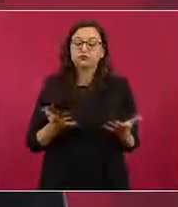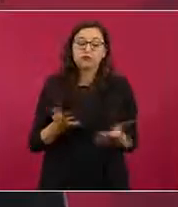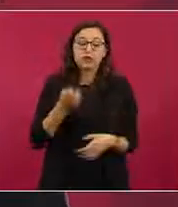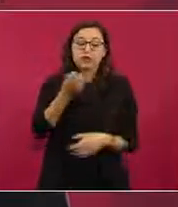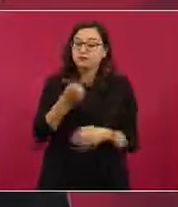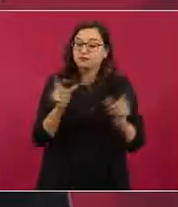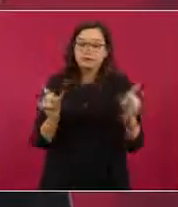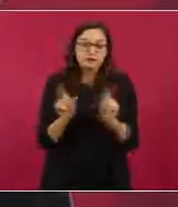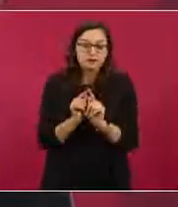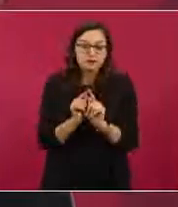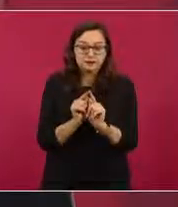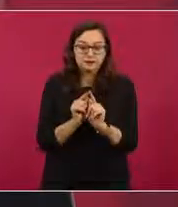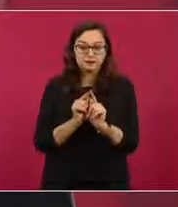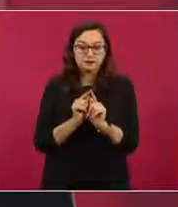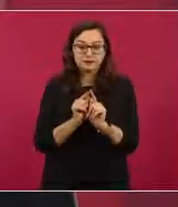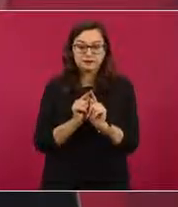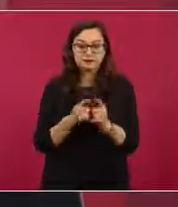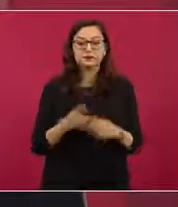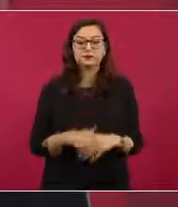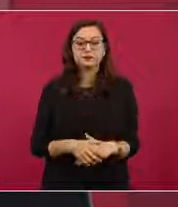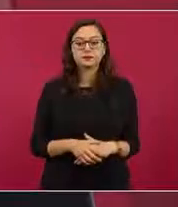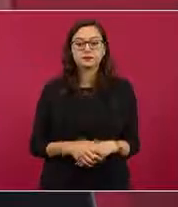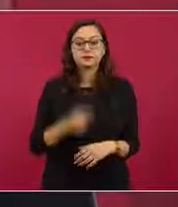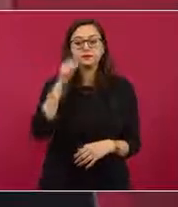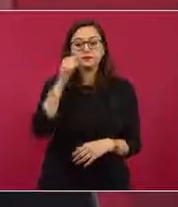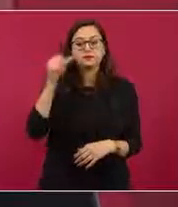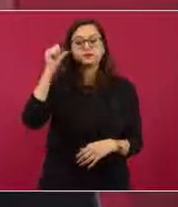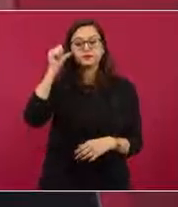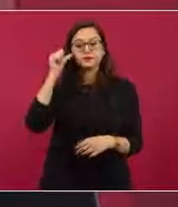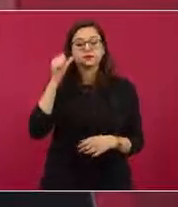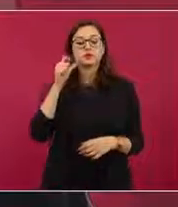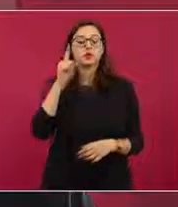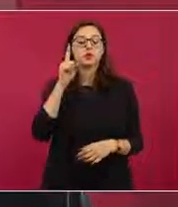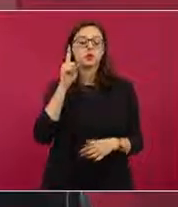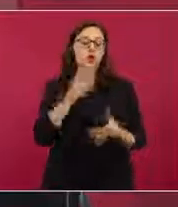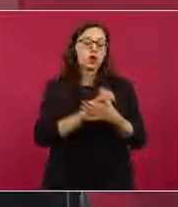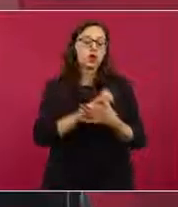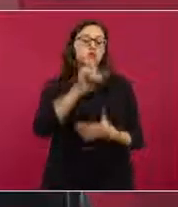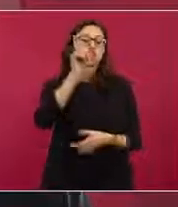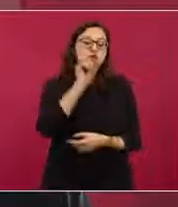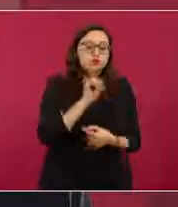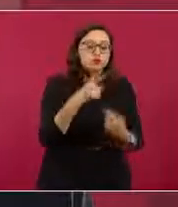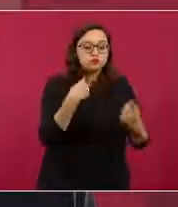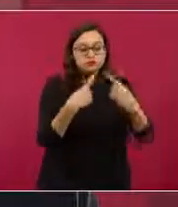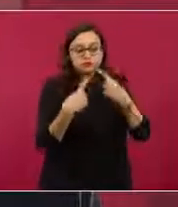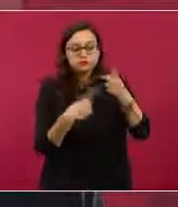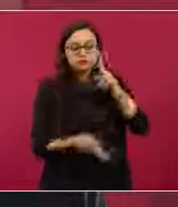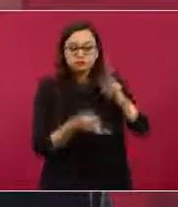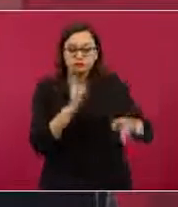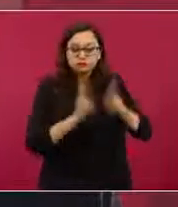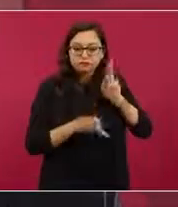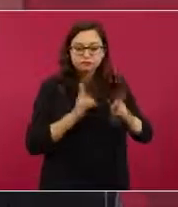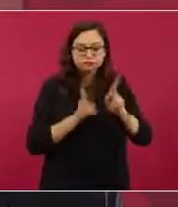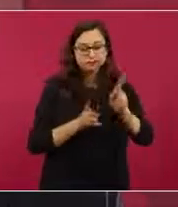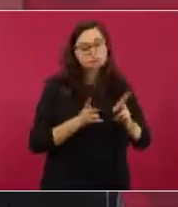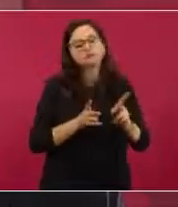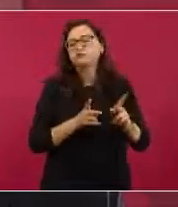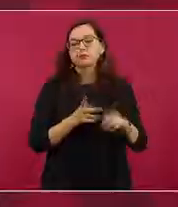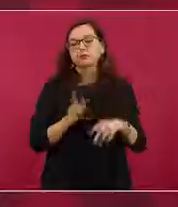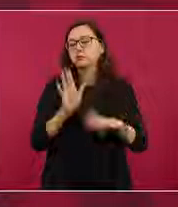ahora. Todavía ayer se habló con su esposa y nos pidió